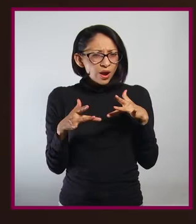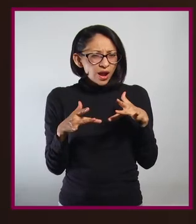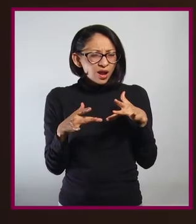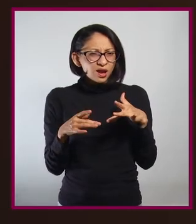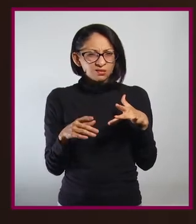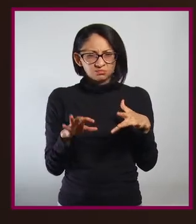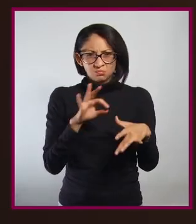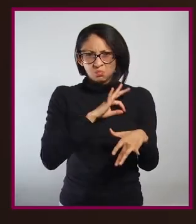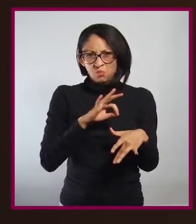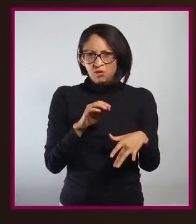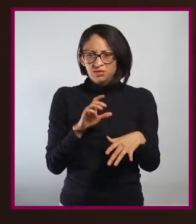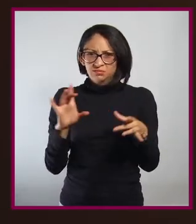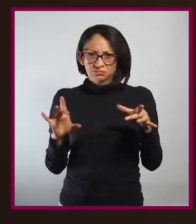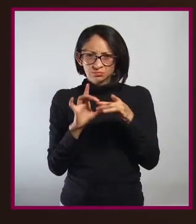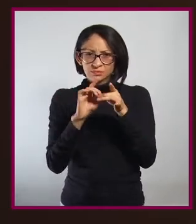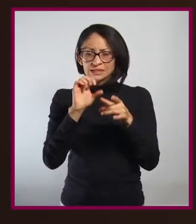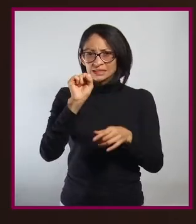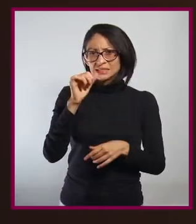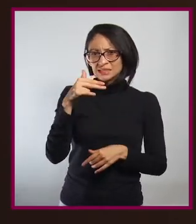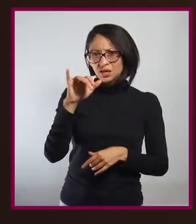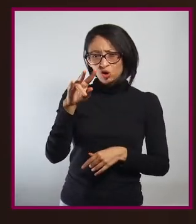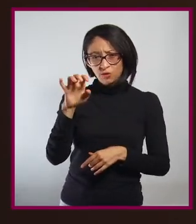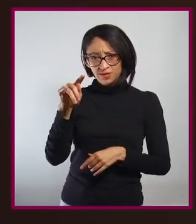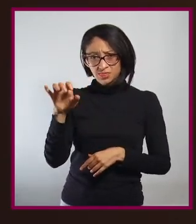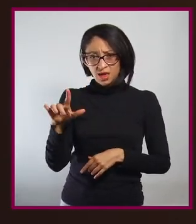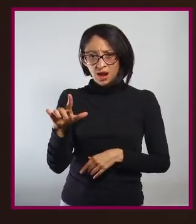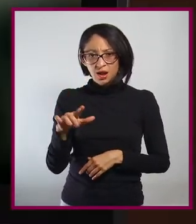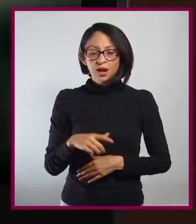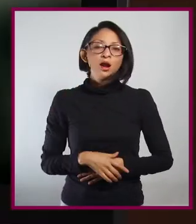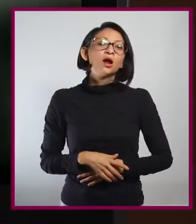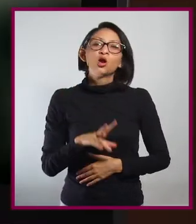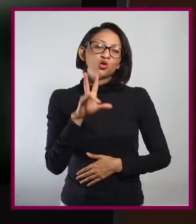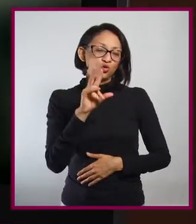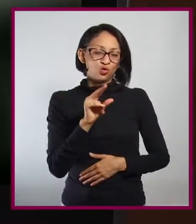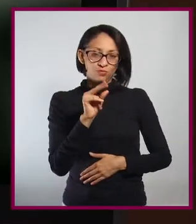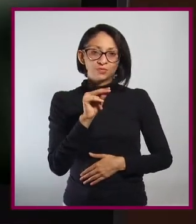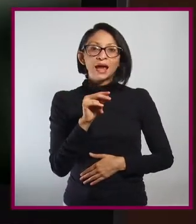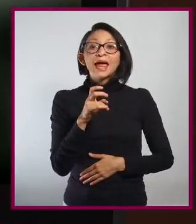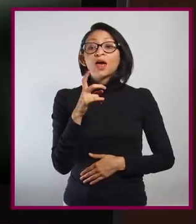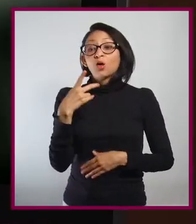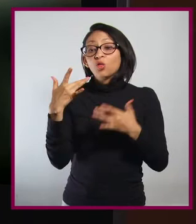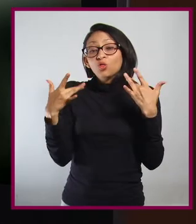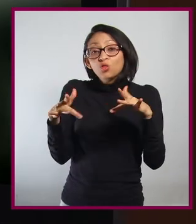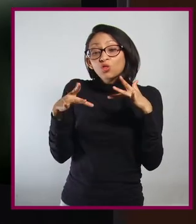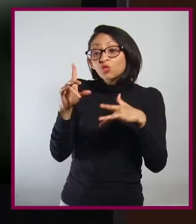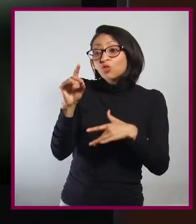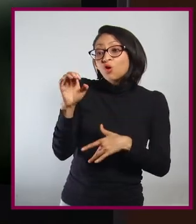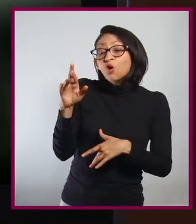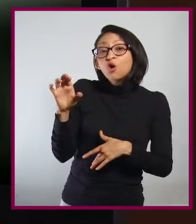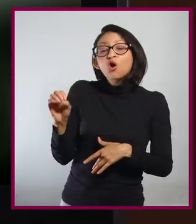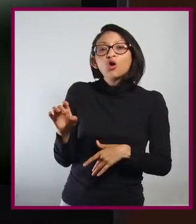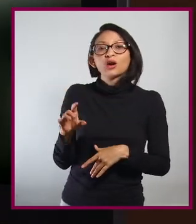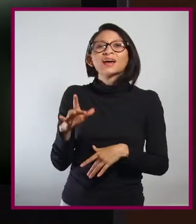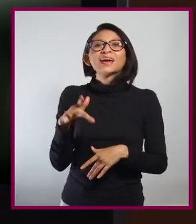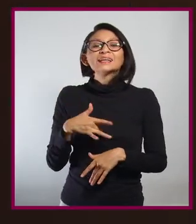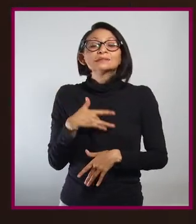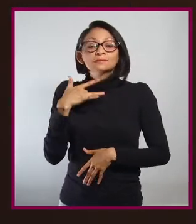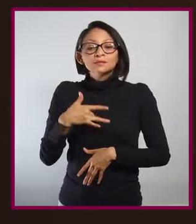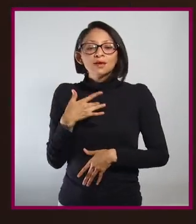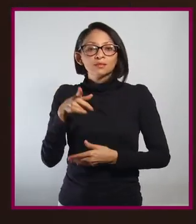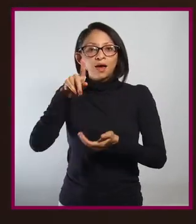considerarse un signo vital? ¿Y cómo se puede medir el dolor? El dolor es un síntoma, no es un signo. Los síntomas